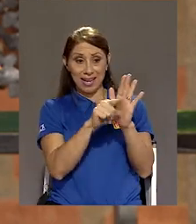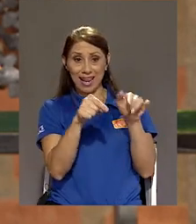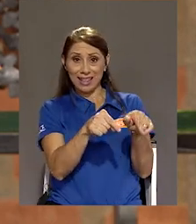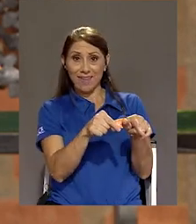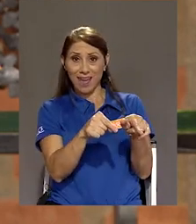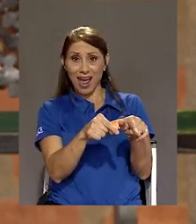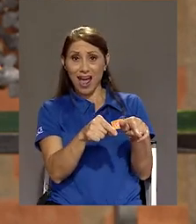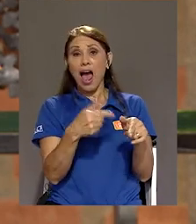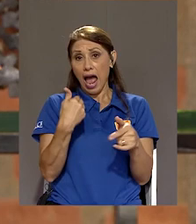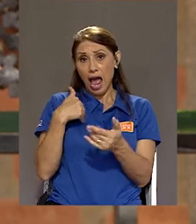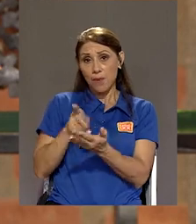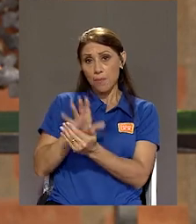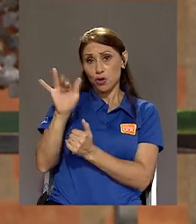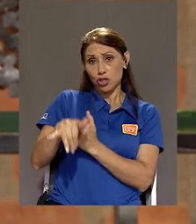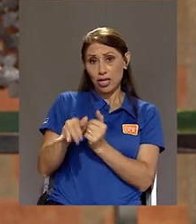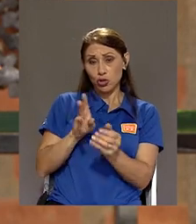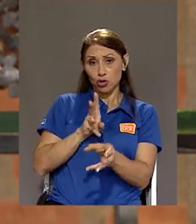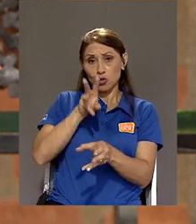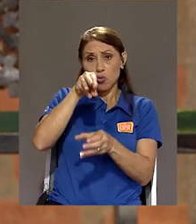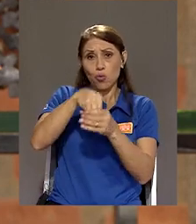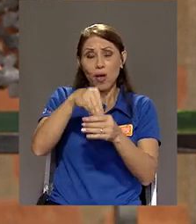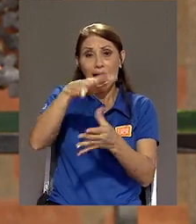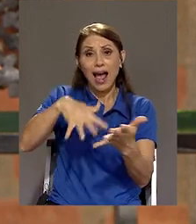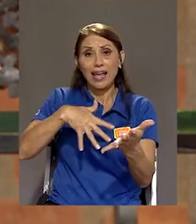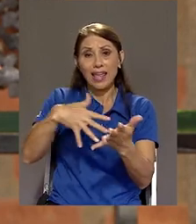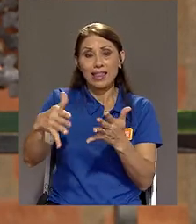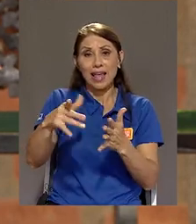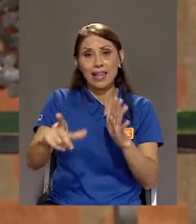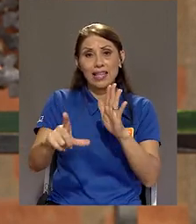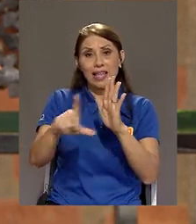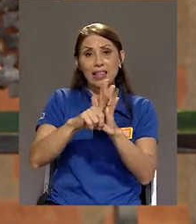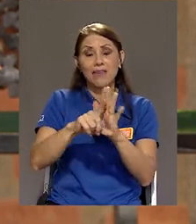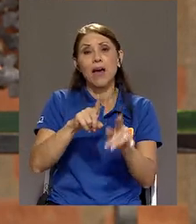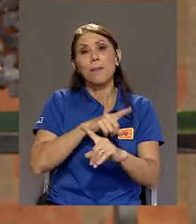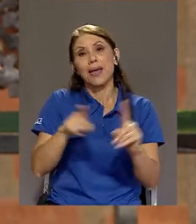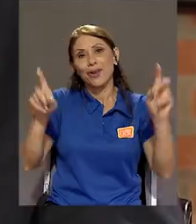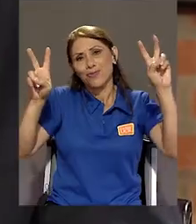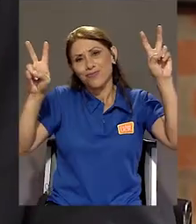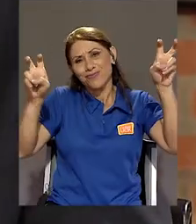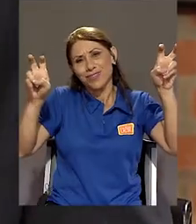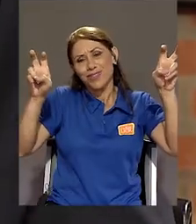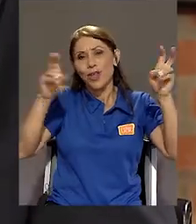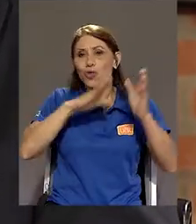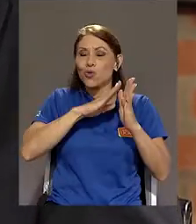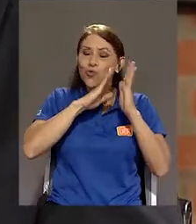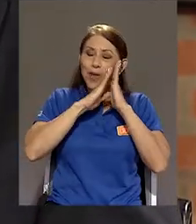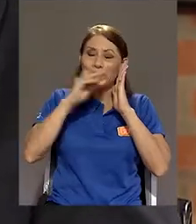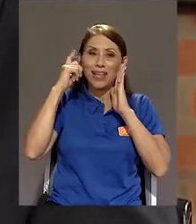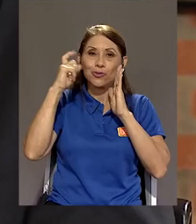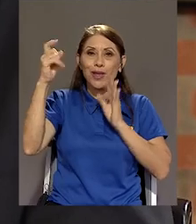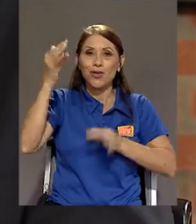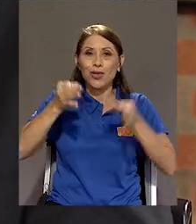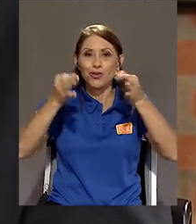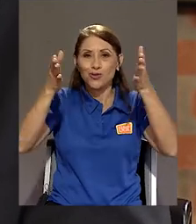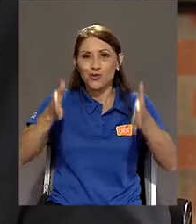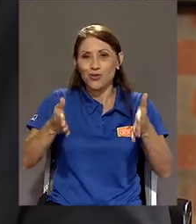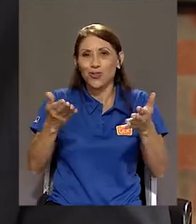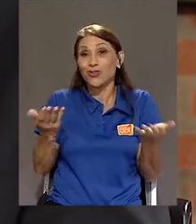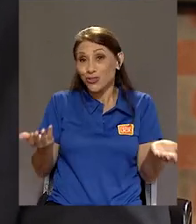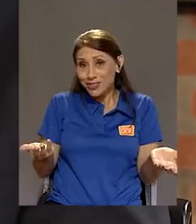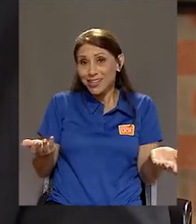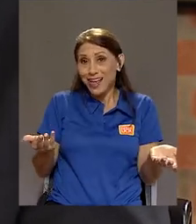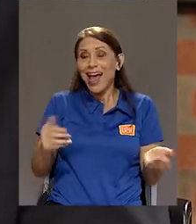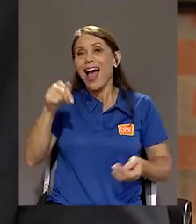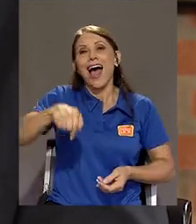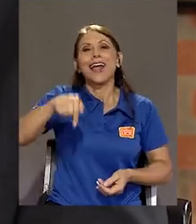entran en la agenda legislativa, para decirlo de esa forma, de pronto duermen el sueño de los justos. Aquí se trata de